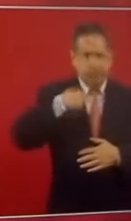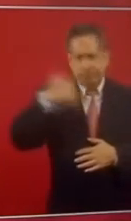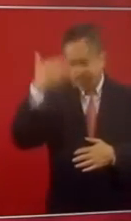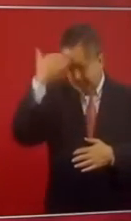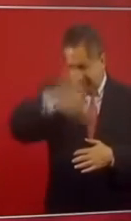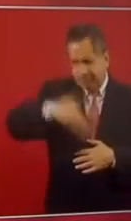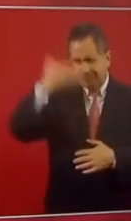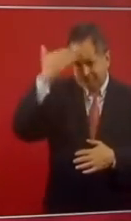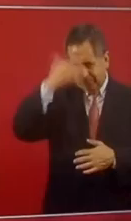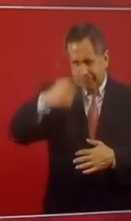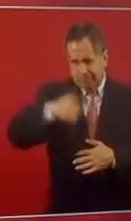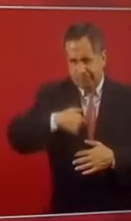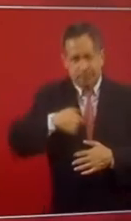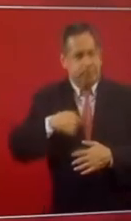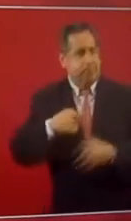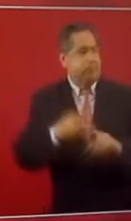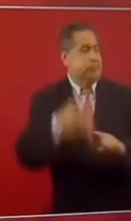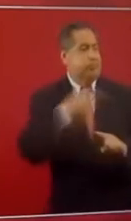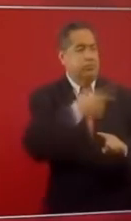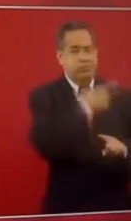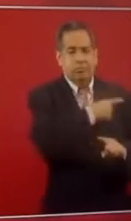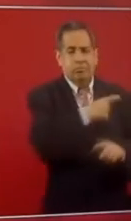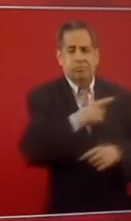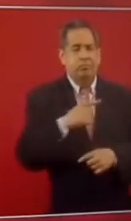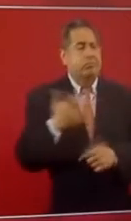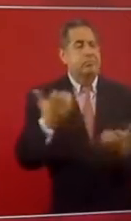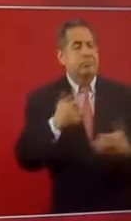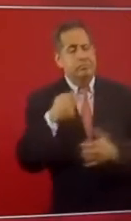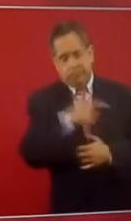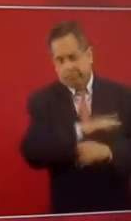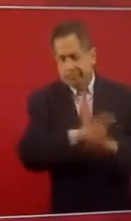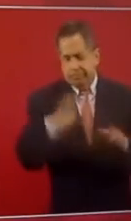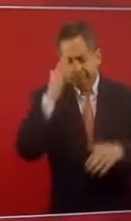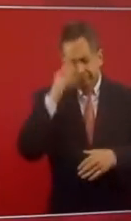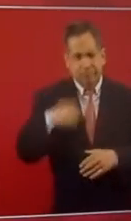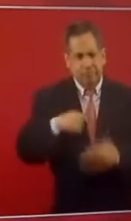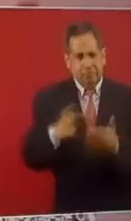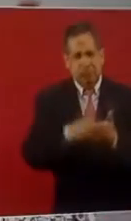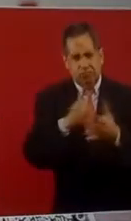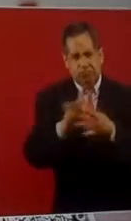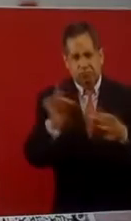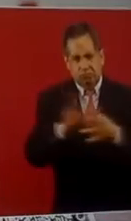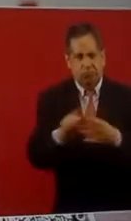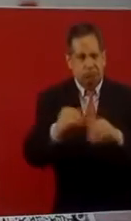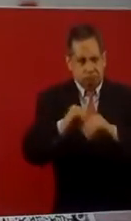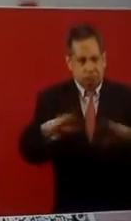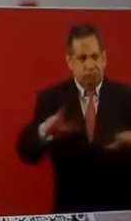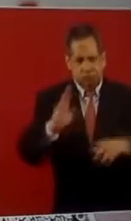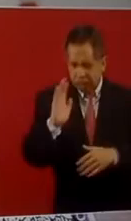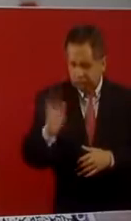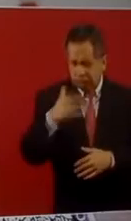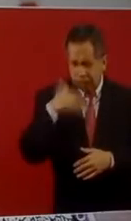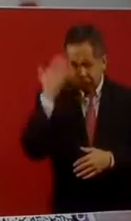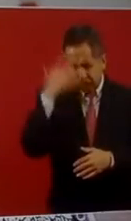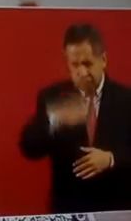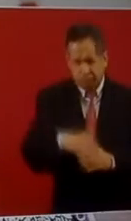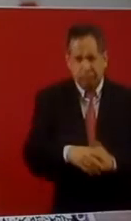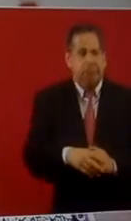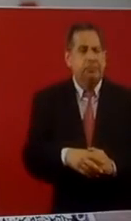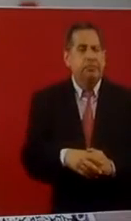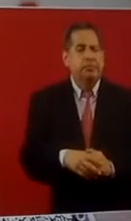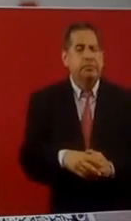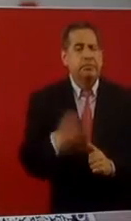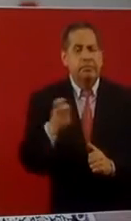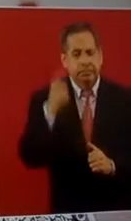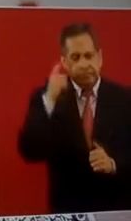la inteligencia de la secretaria general Olga Isabel Grajales Carrillo. La sociedad, las